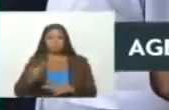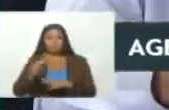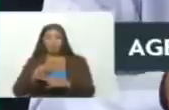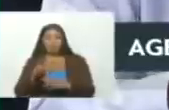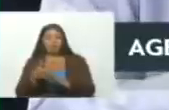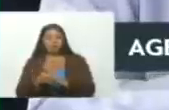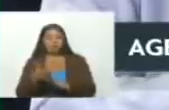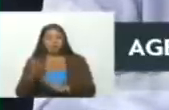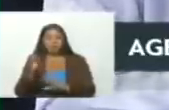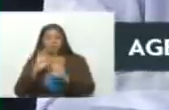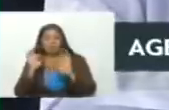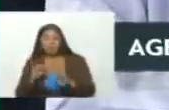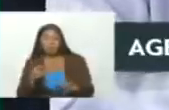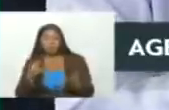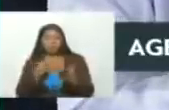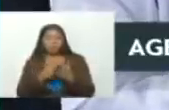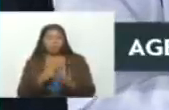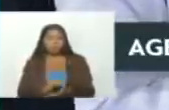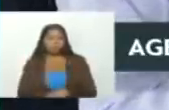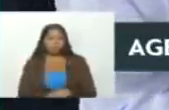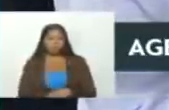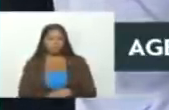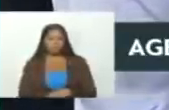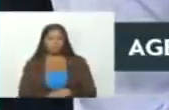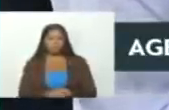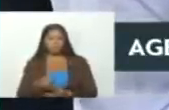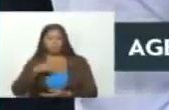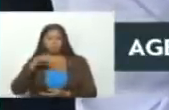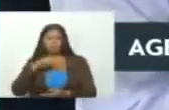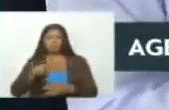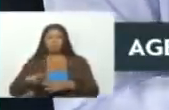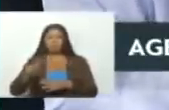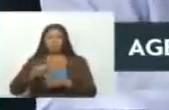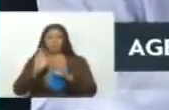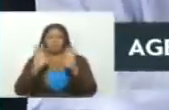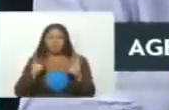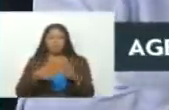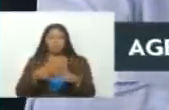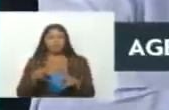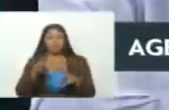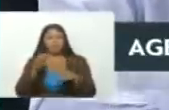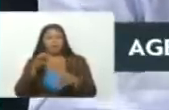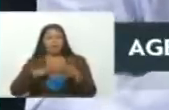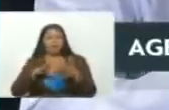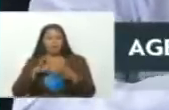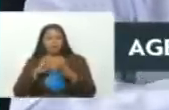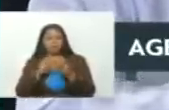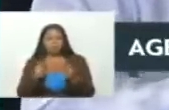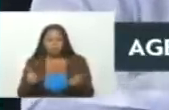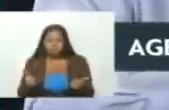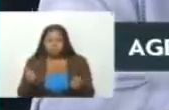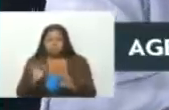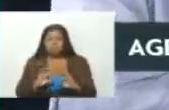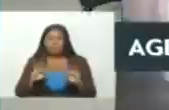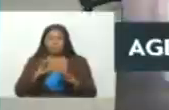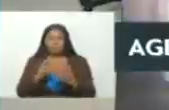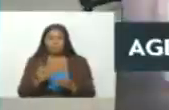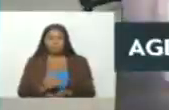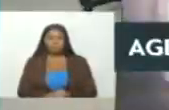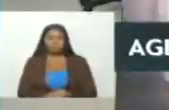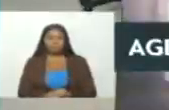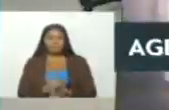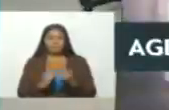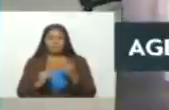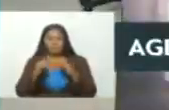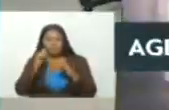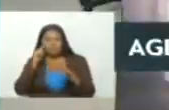como medio de pago y ni siquiera se podía utilizar como medio para el ahorro, lo pulverizaba. Ahora, era la inflación para